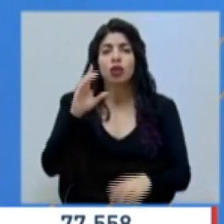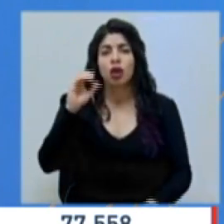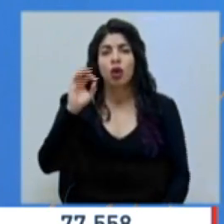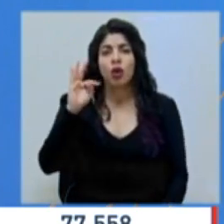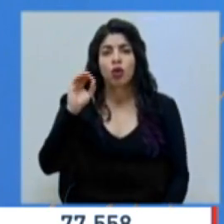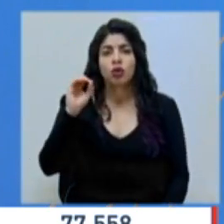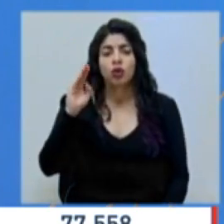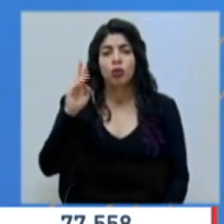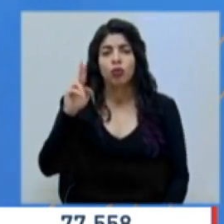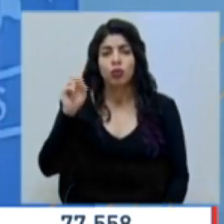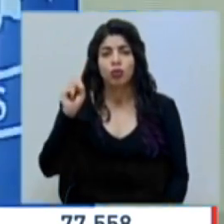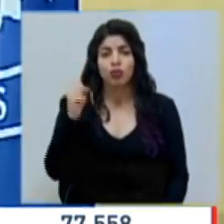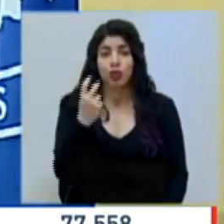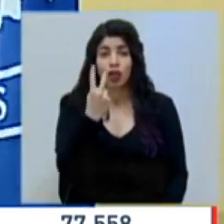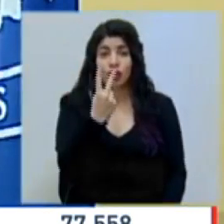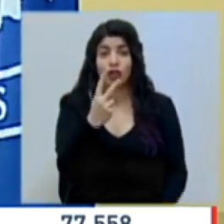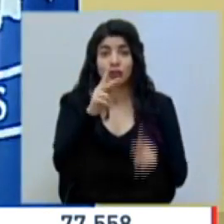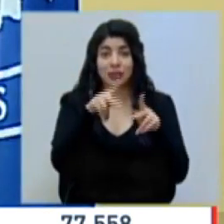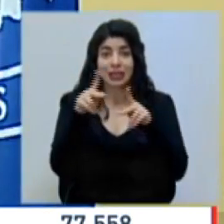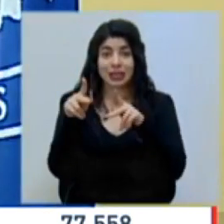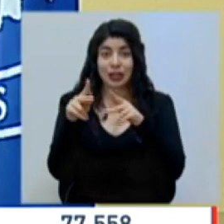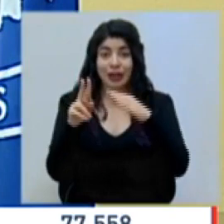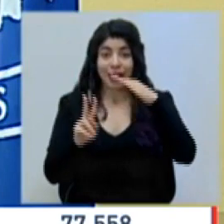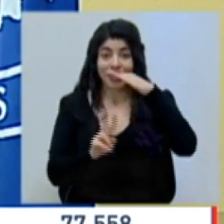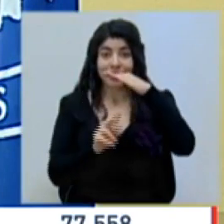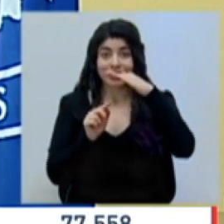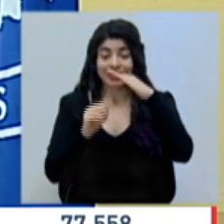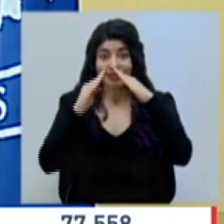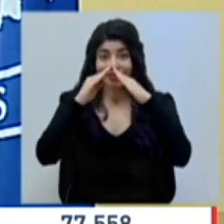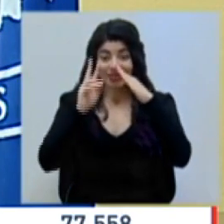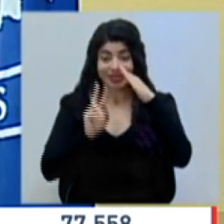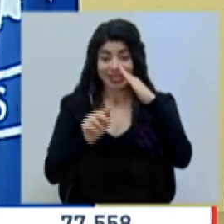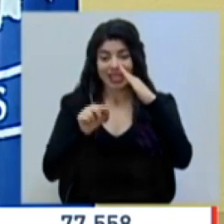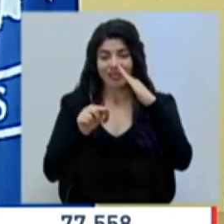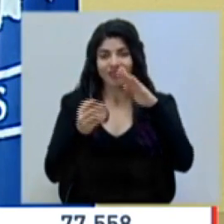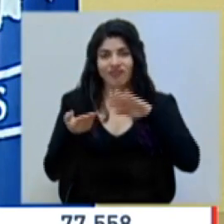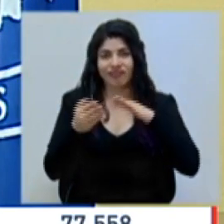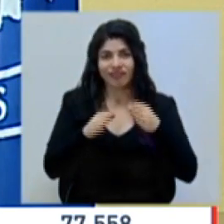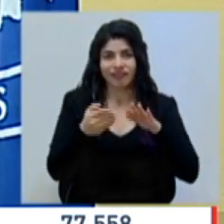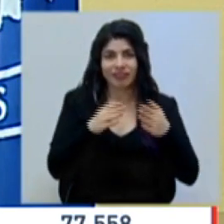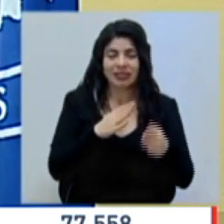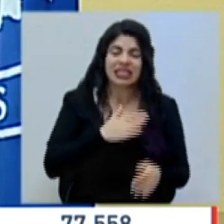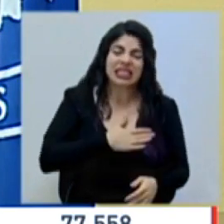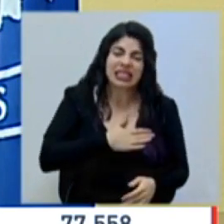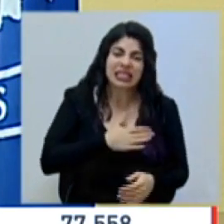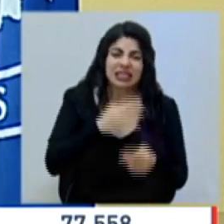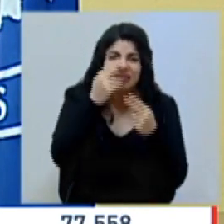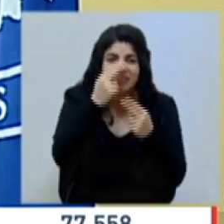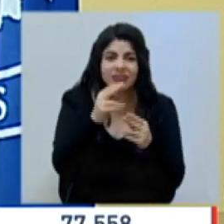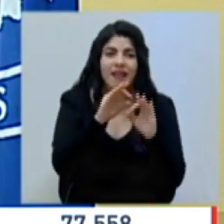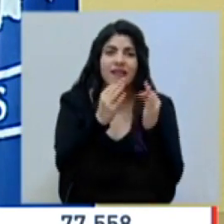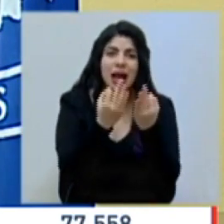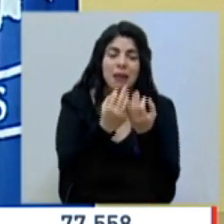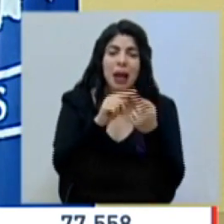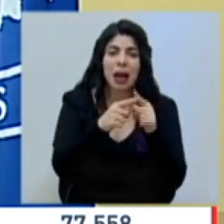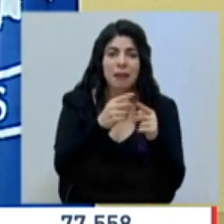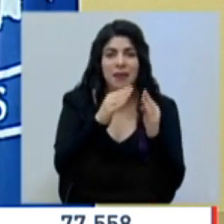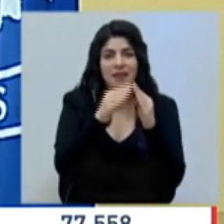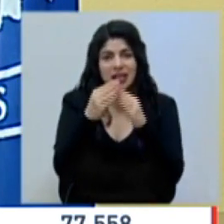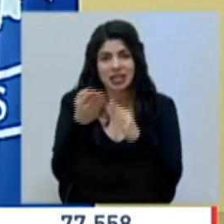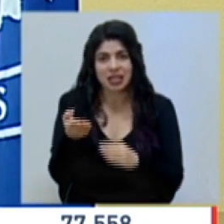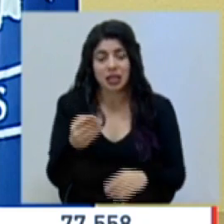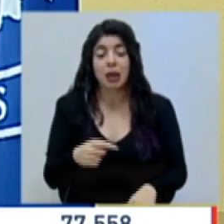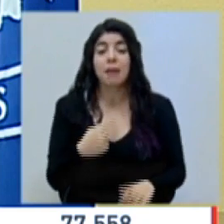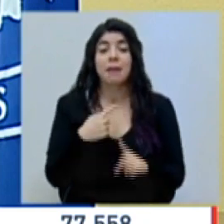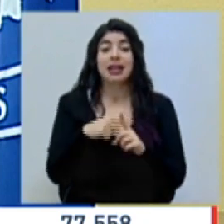Cotobruz. 2 personas lamentablemente fallecieron. Nuestras condolencias a familiares, amigos y vecinos. 133